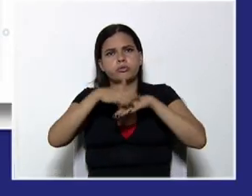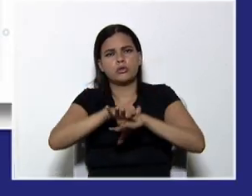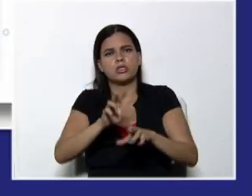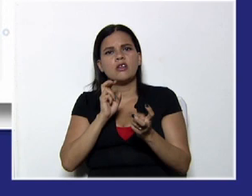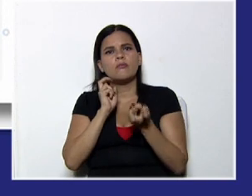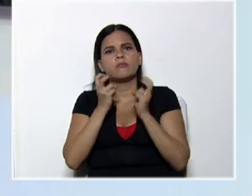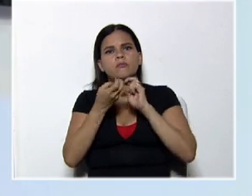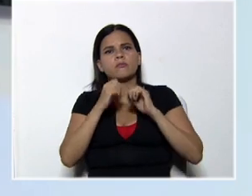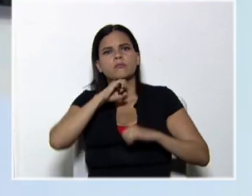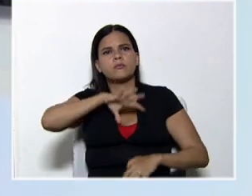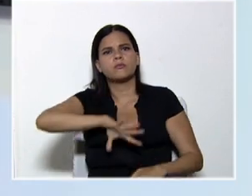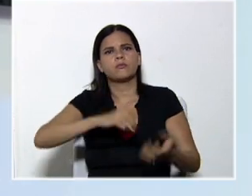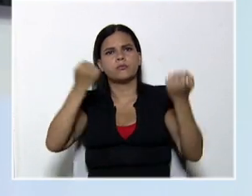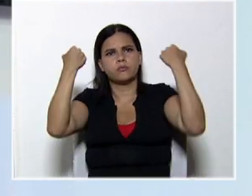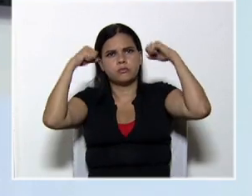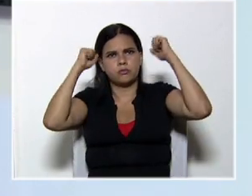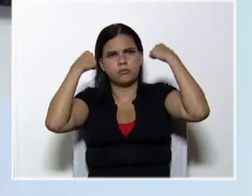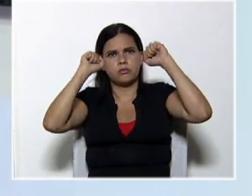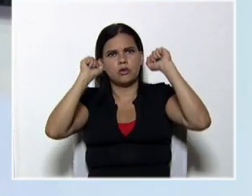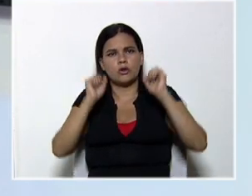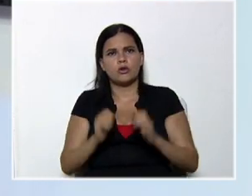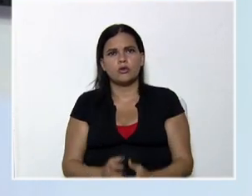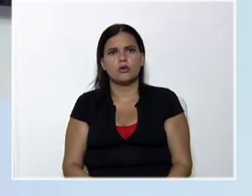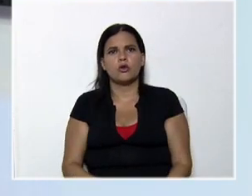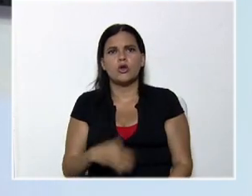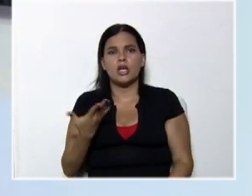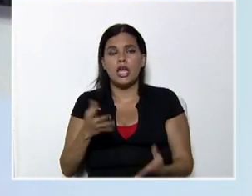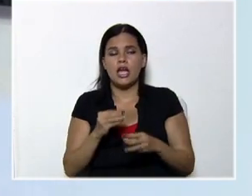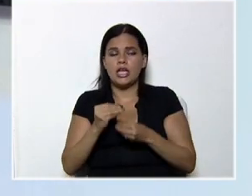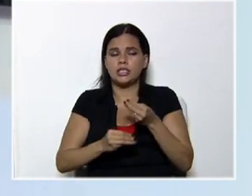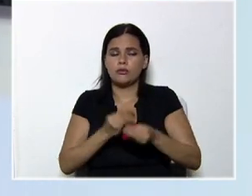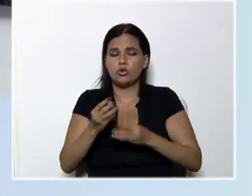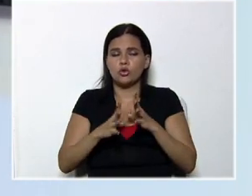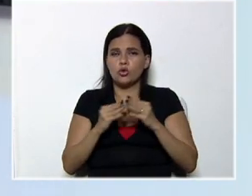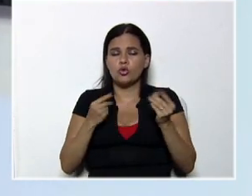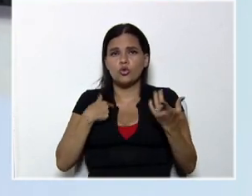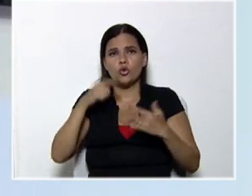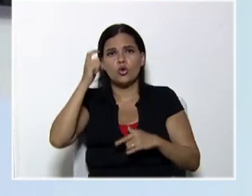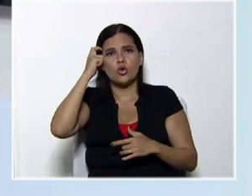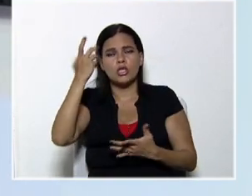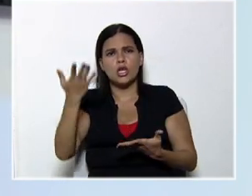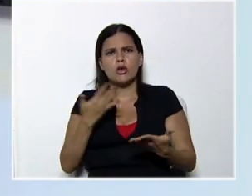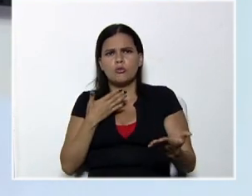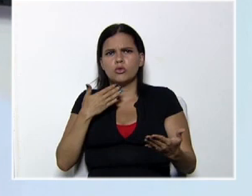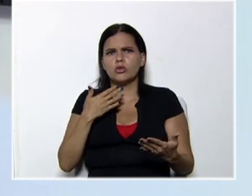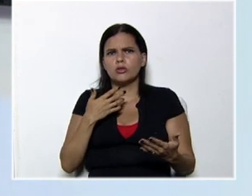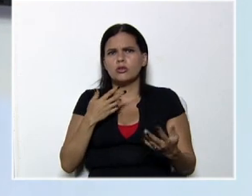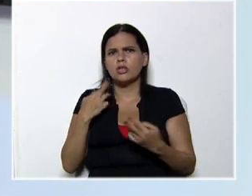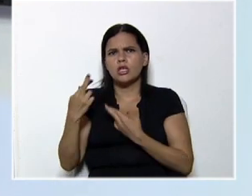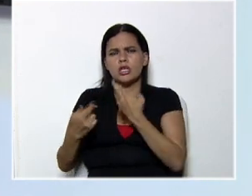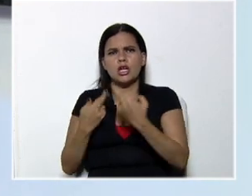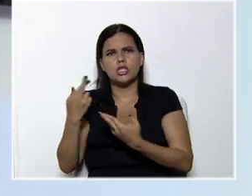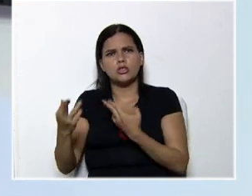referente teórico práctico con lo que es la vida cotidiana y cómo esto se relaciona